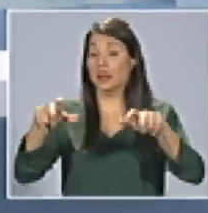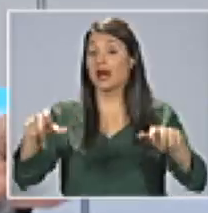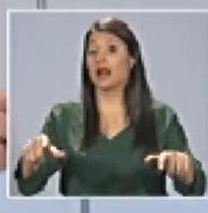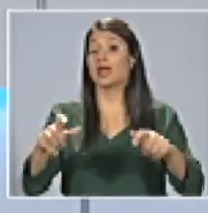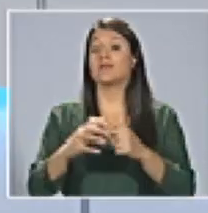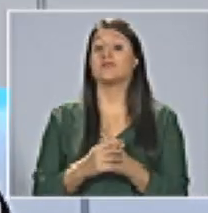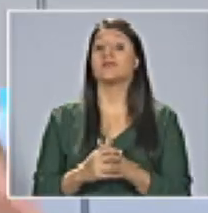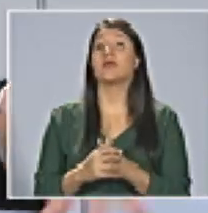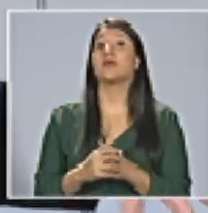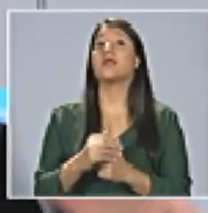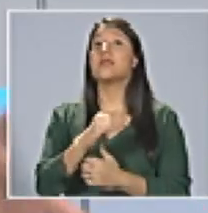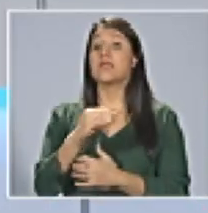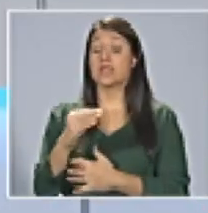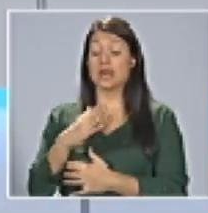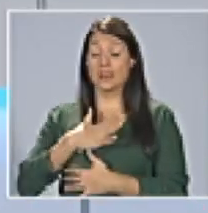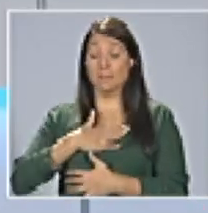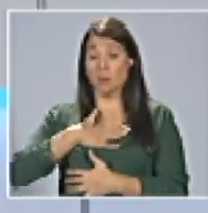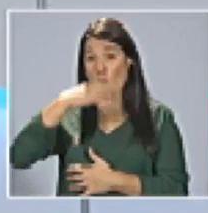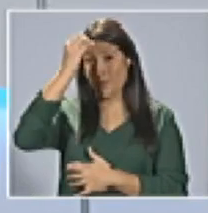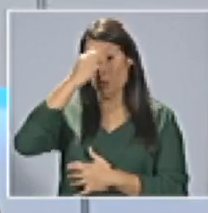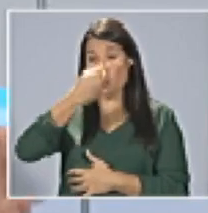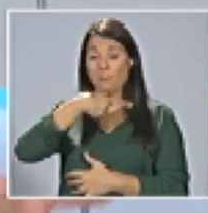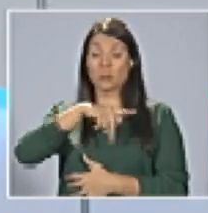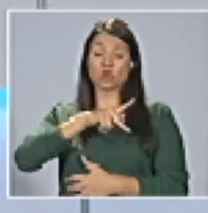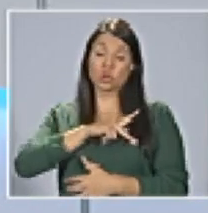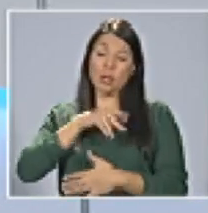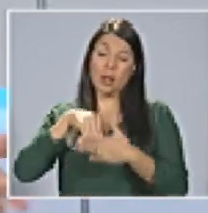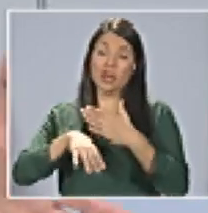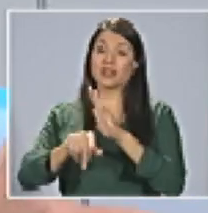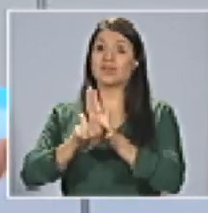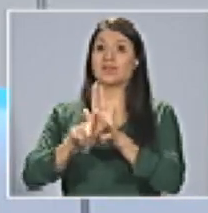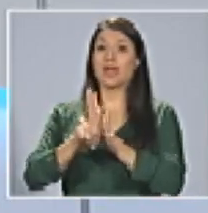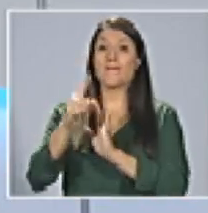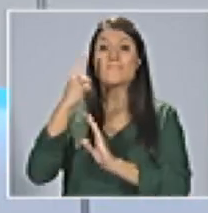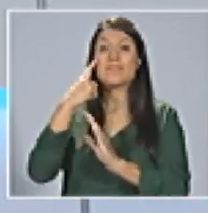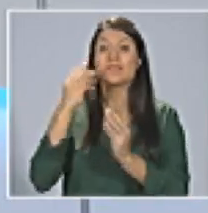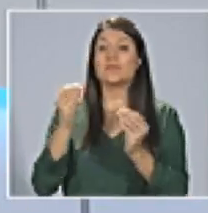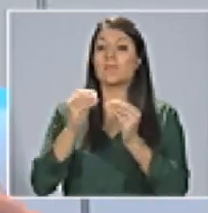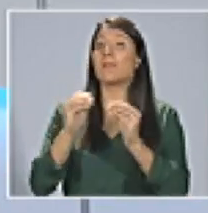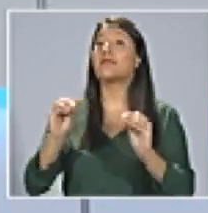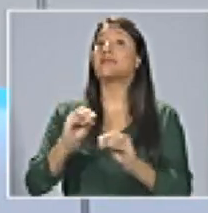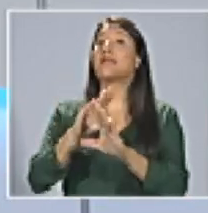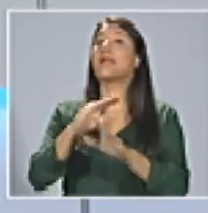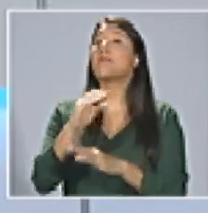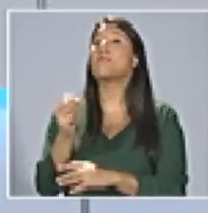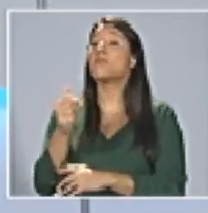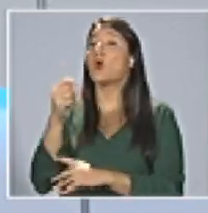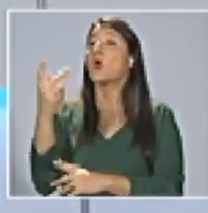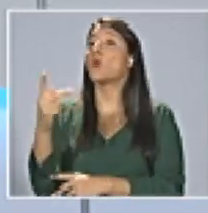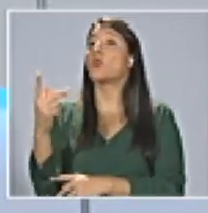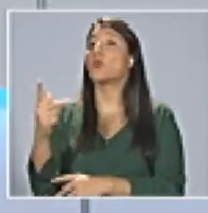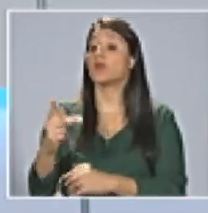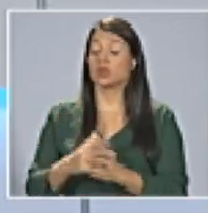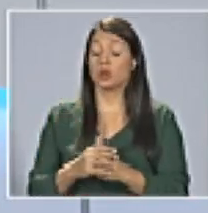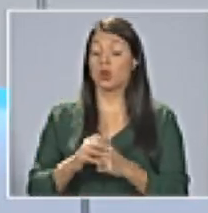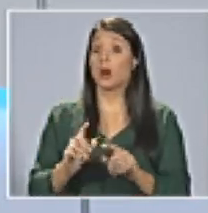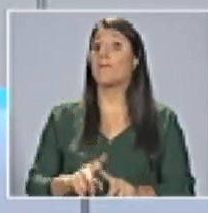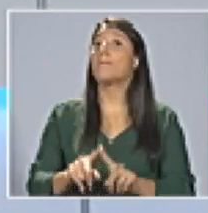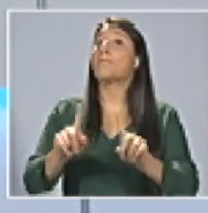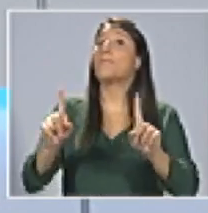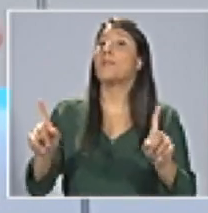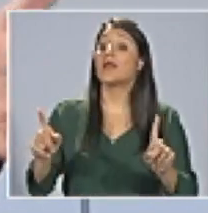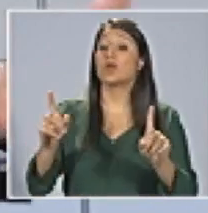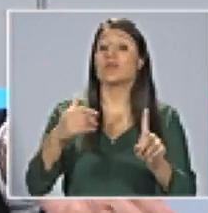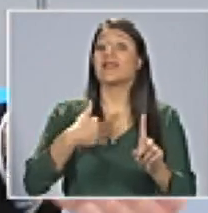traslade. Y personalmente prefiero que sea en la Asamblea Legislativa, encuentro que es más transparente y menos riesgoso, siempre y cuando haya